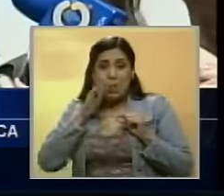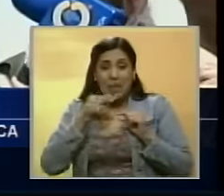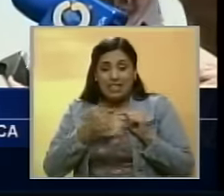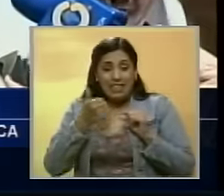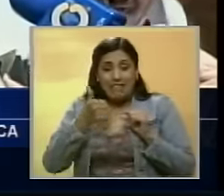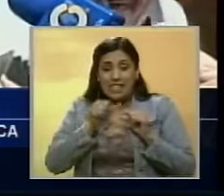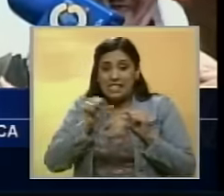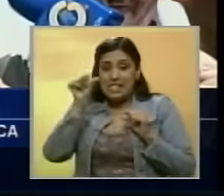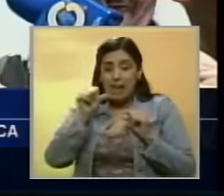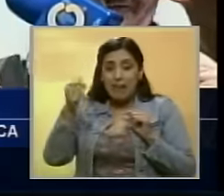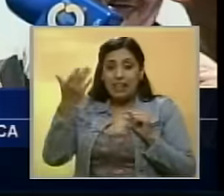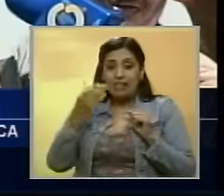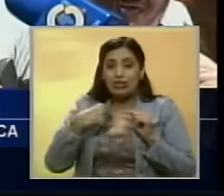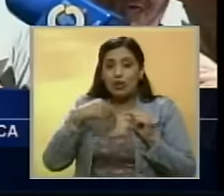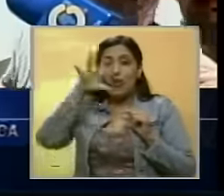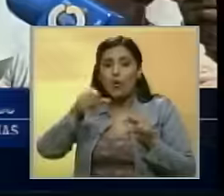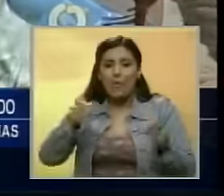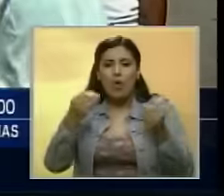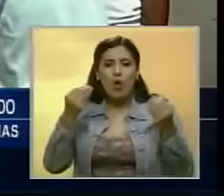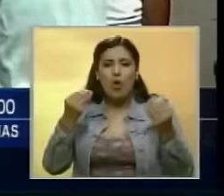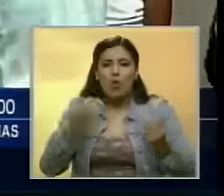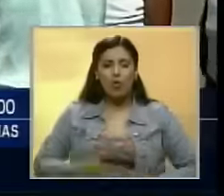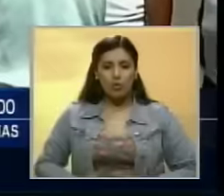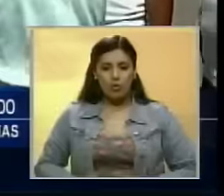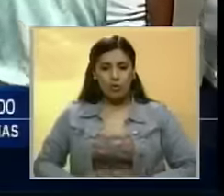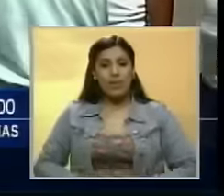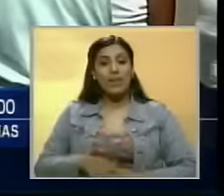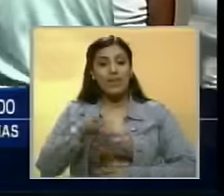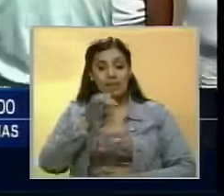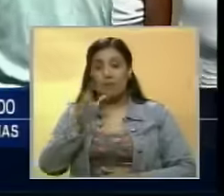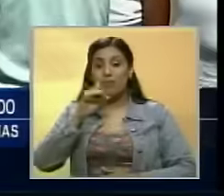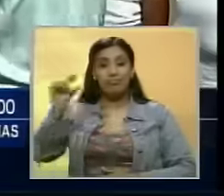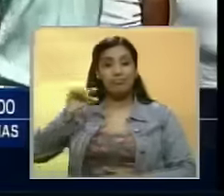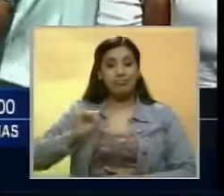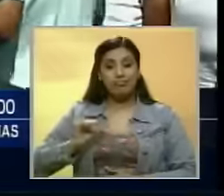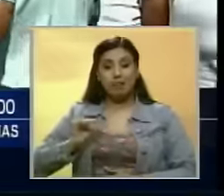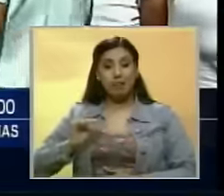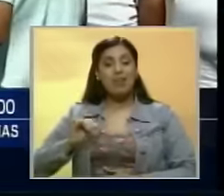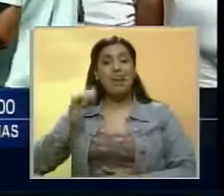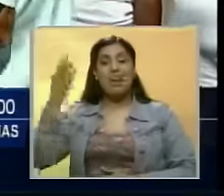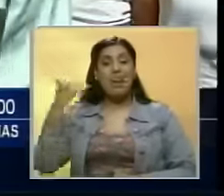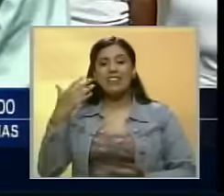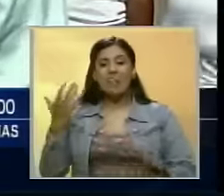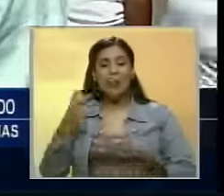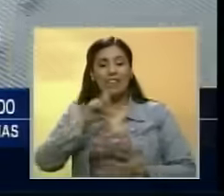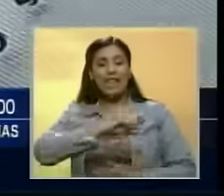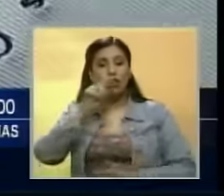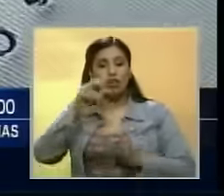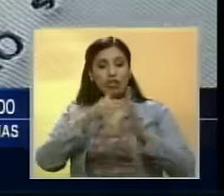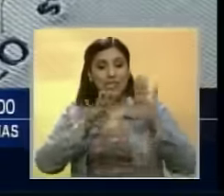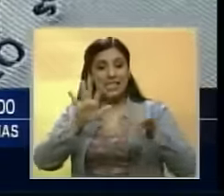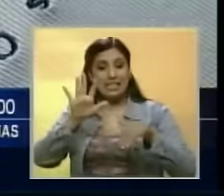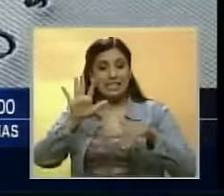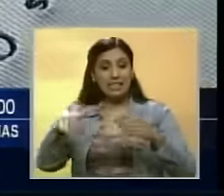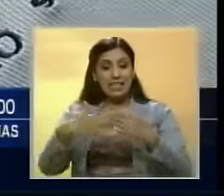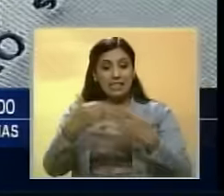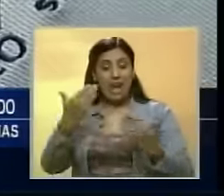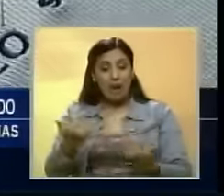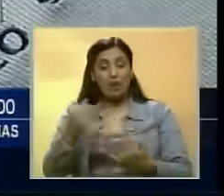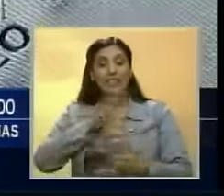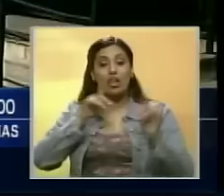dinero semanal como para ir a hacer mercado informaron que no reciben incremento de salarios desde enero de 2015 y